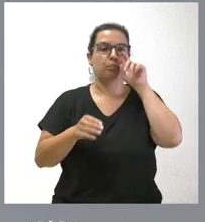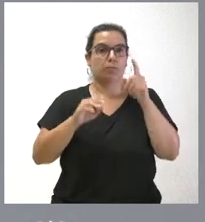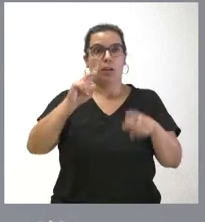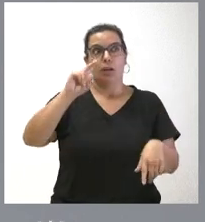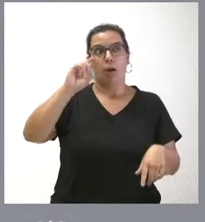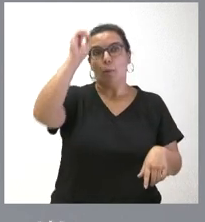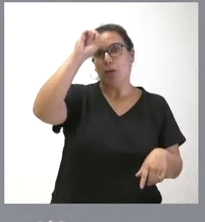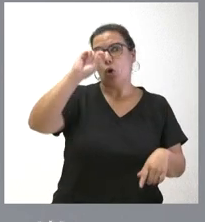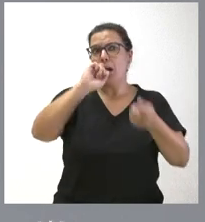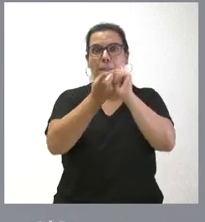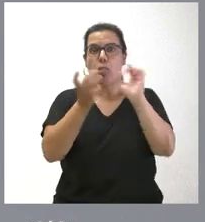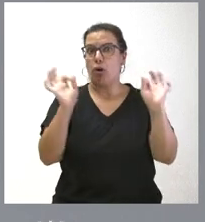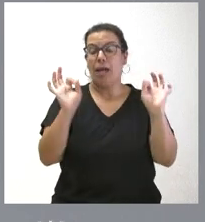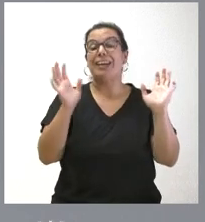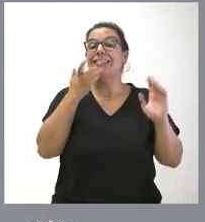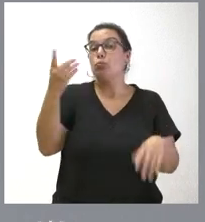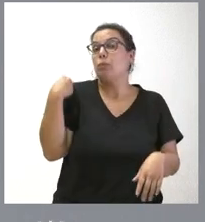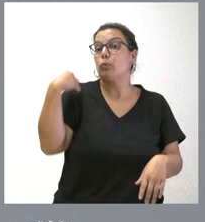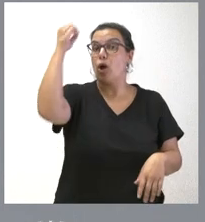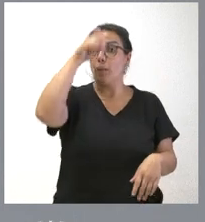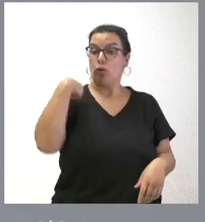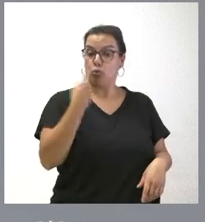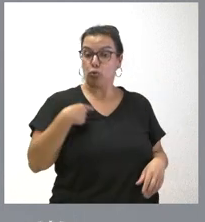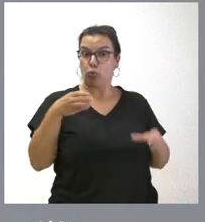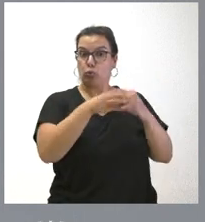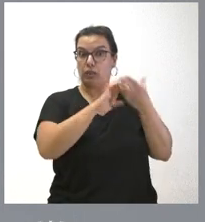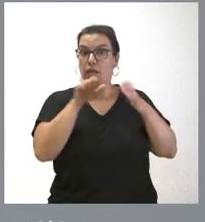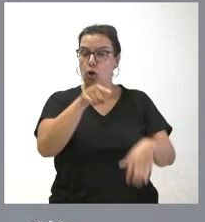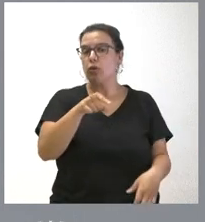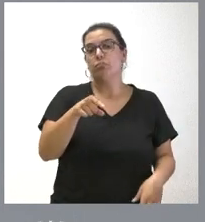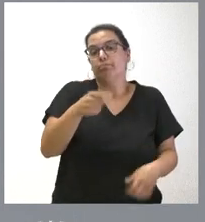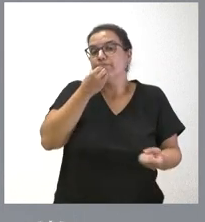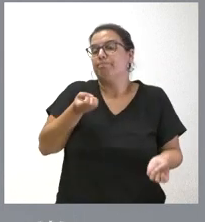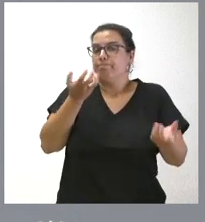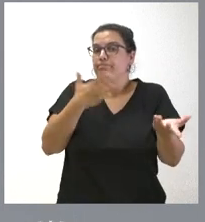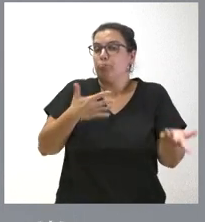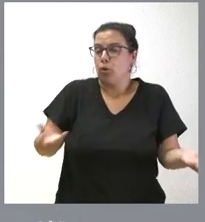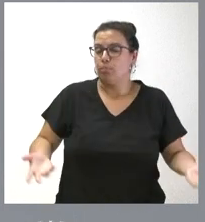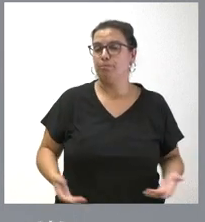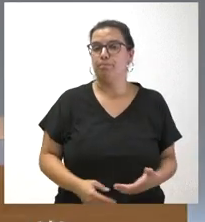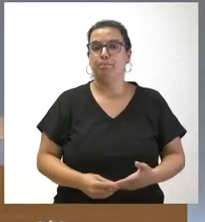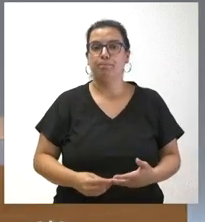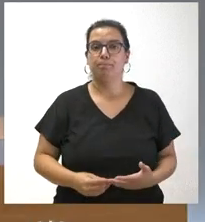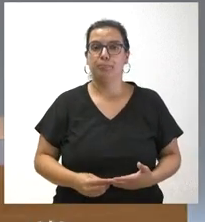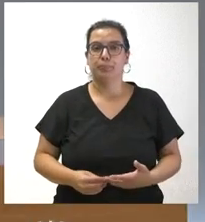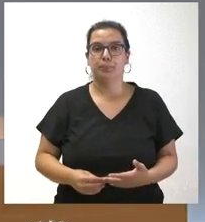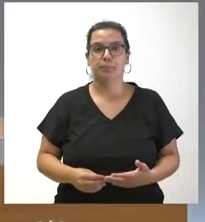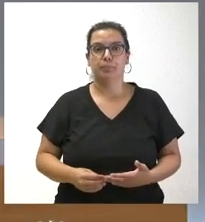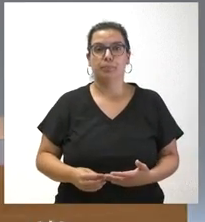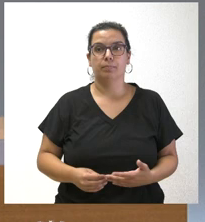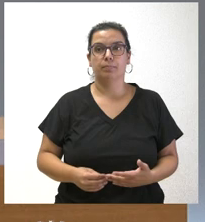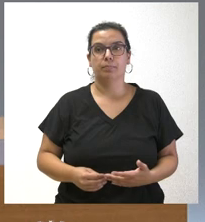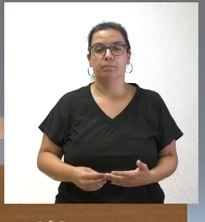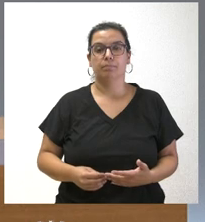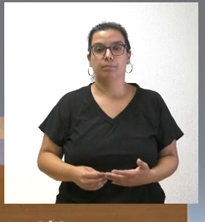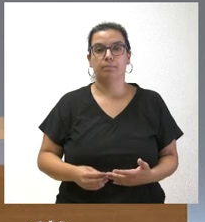cambiado de opinión y si usted me pregunta la opinión de la junta de Castilla y león pues esta es la que le puedo significar al respecto antes de